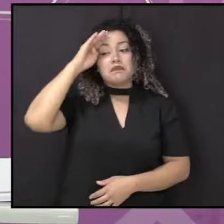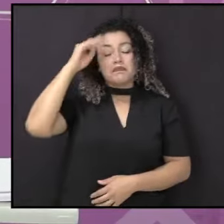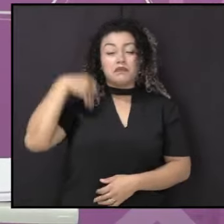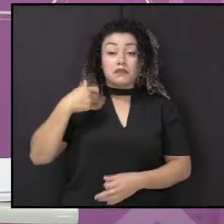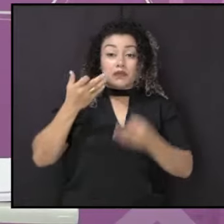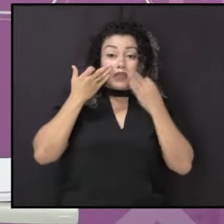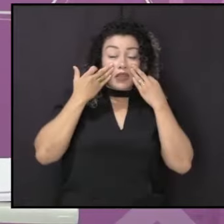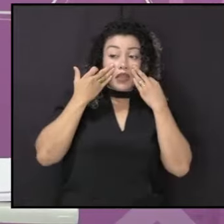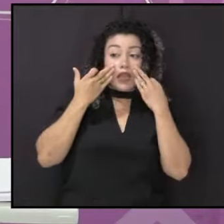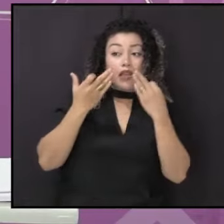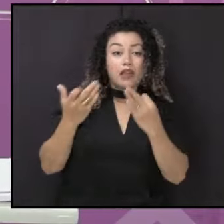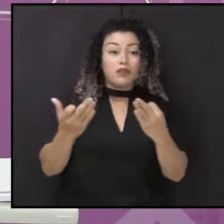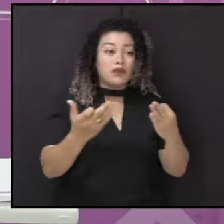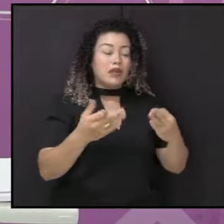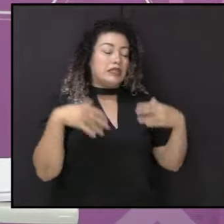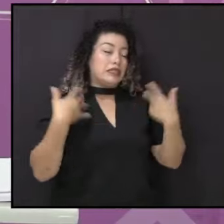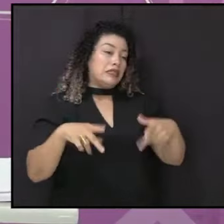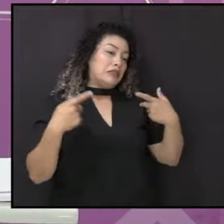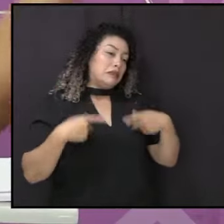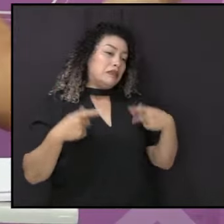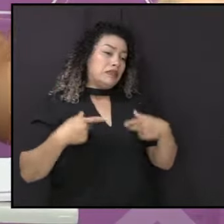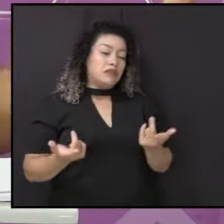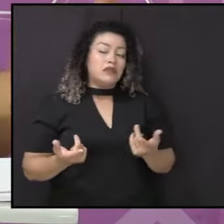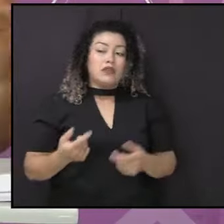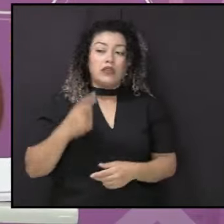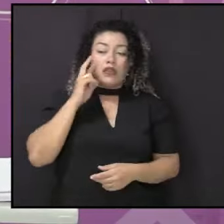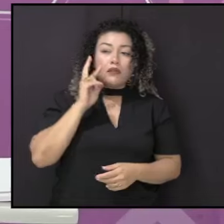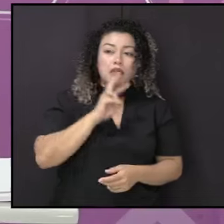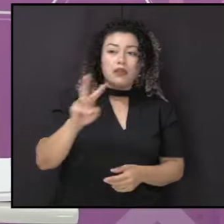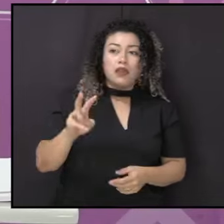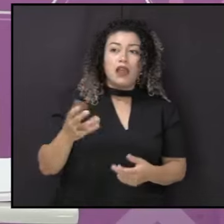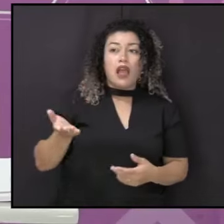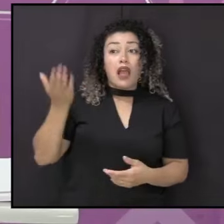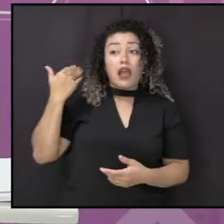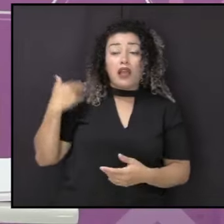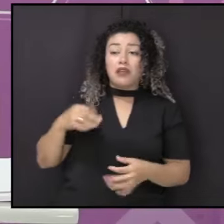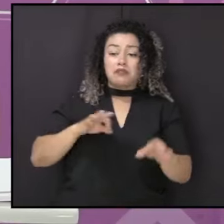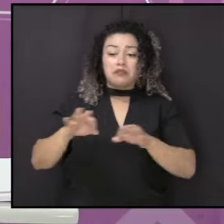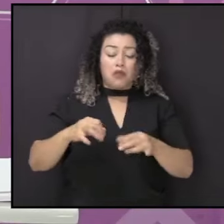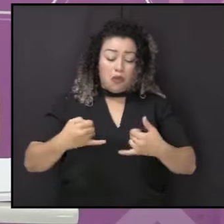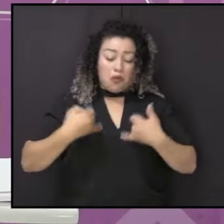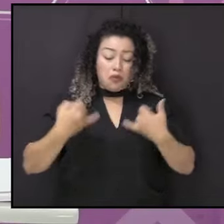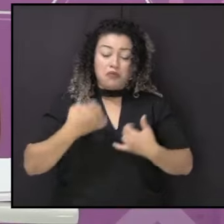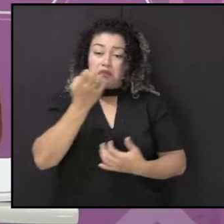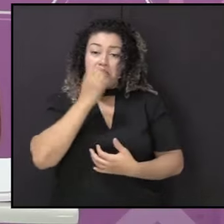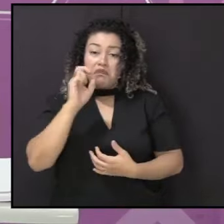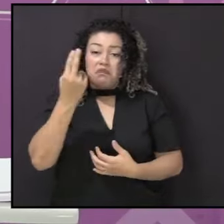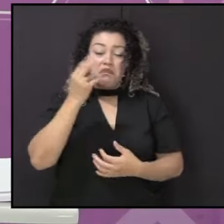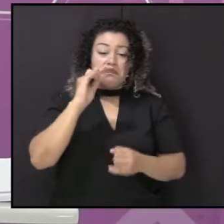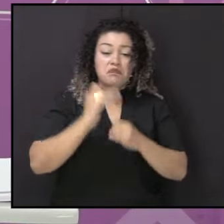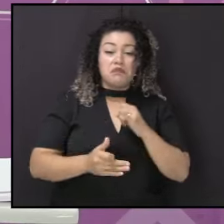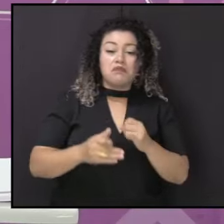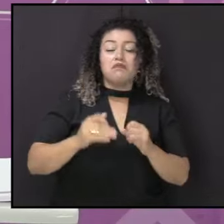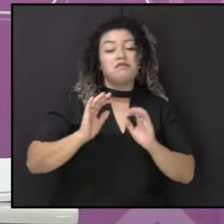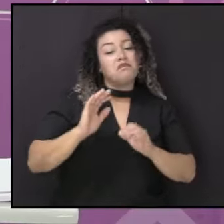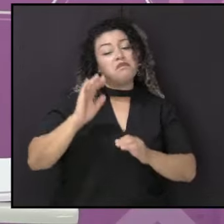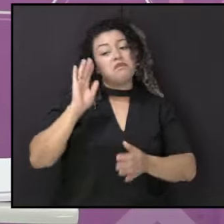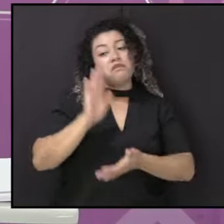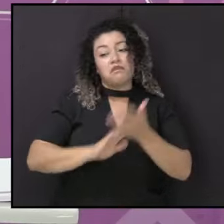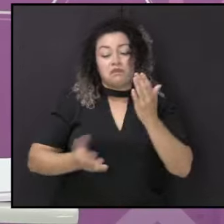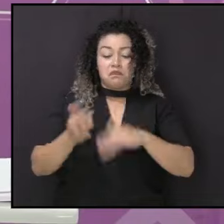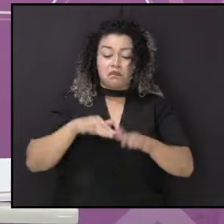testigo de justamente ese tipo de situaciones cuando en un periodo donde no había oportunidades para jóvenes ni estudiantes, tenían que emigrar.